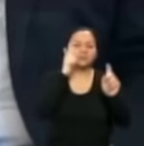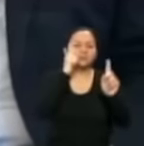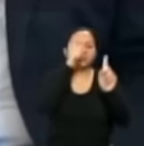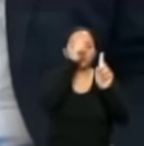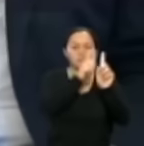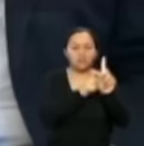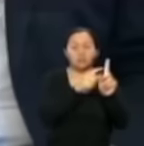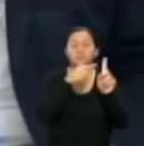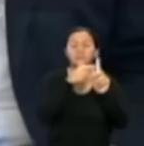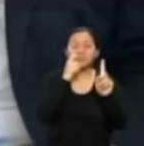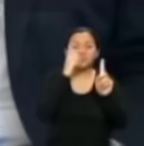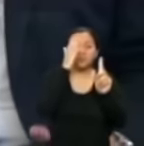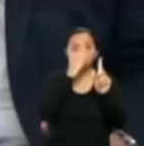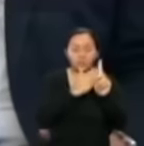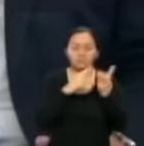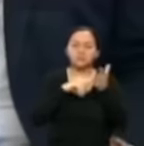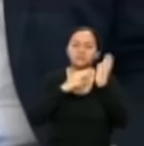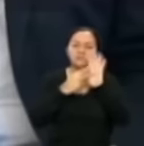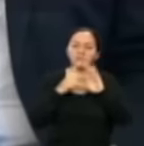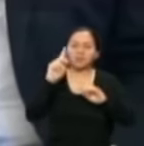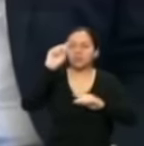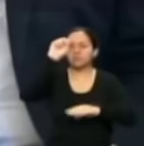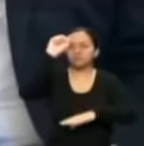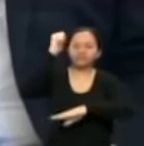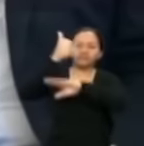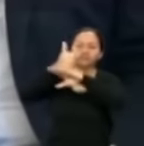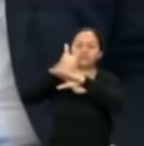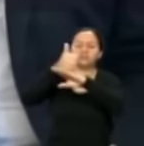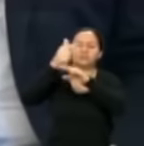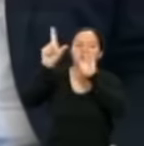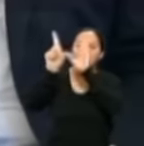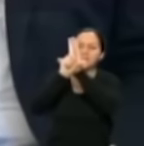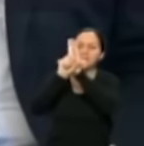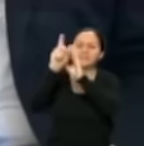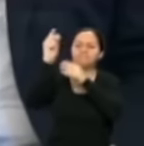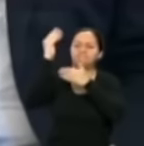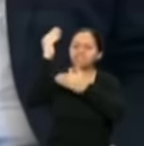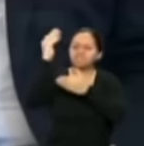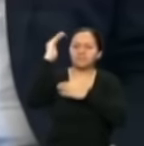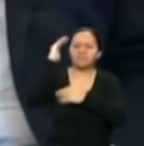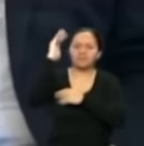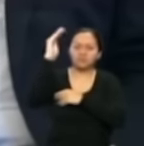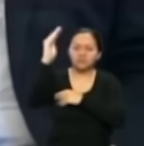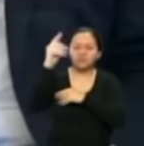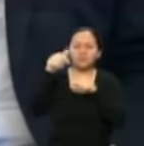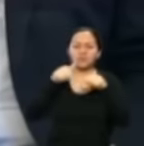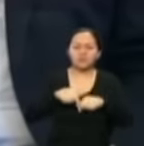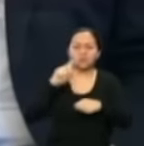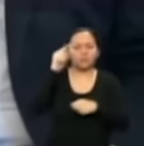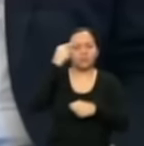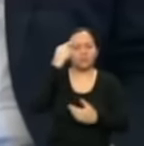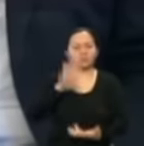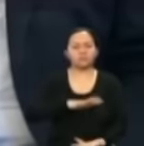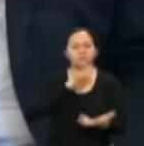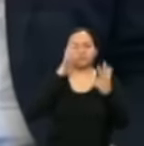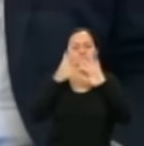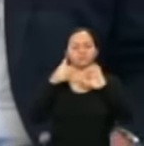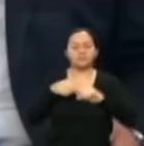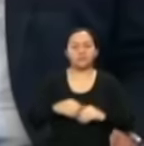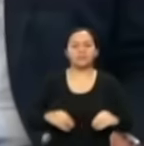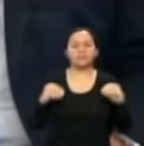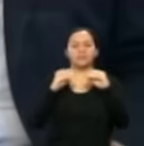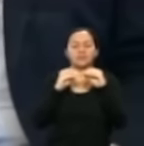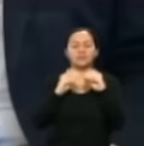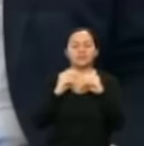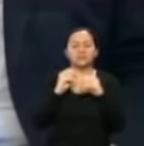política pública, es un objetivo y un precepto ideológico y constitucional de este gobierno, de la Revolución Ciudadana, de que el